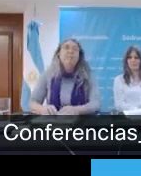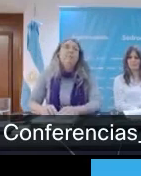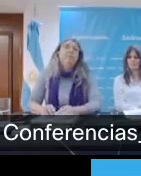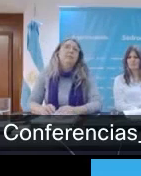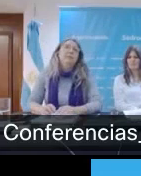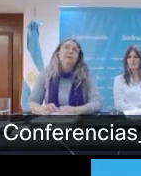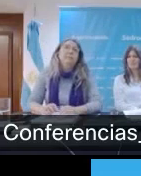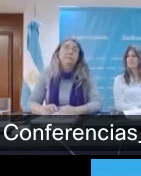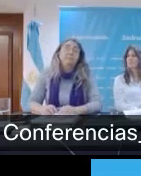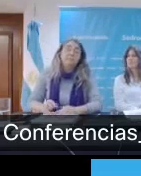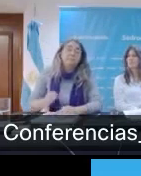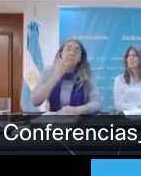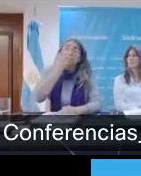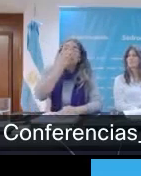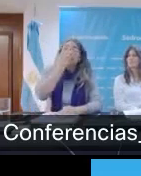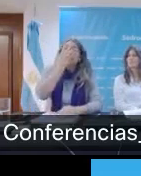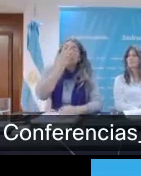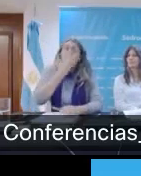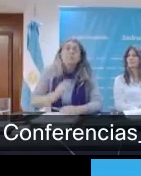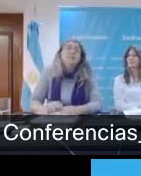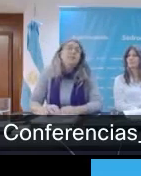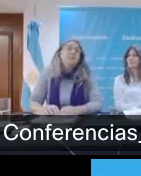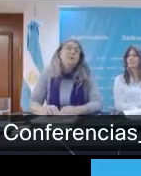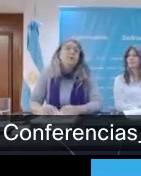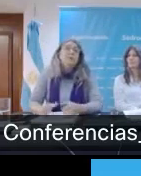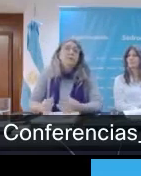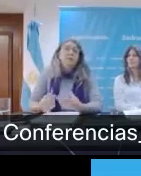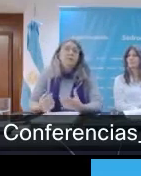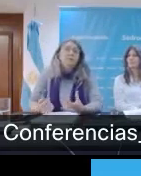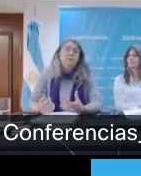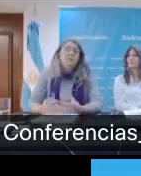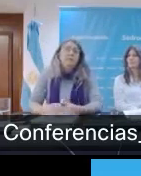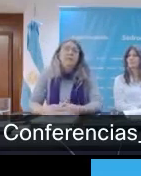en esta problemática. En principio,